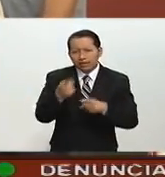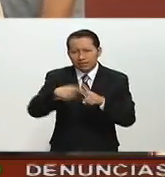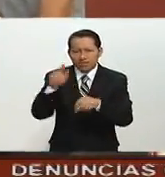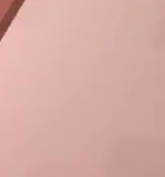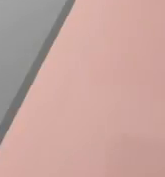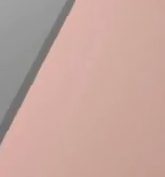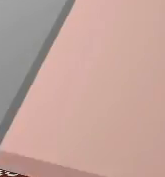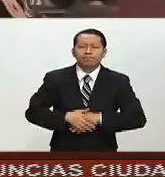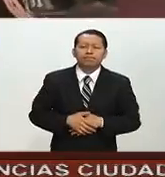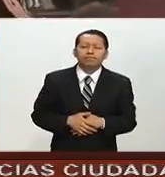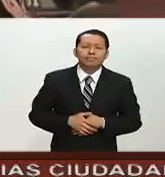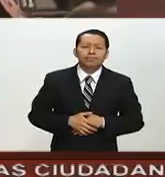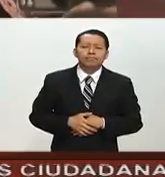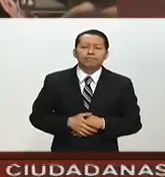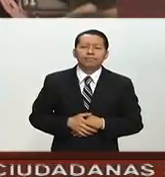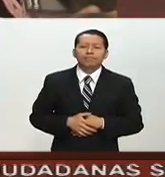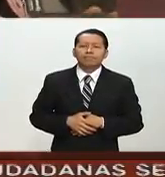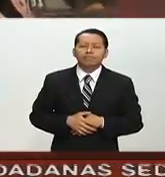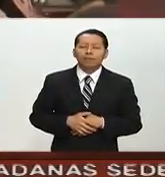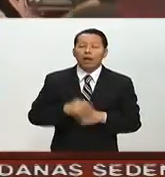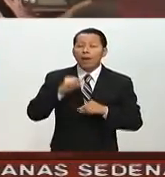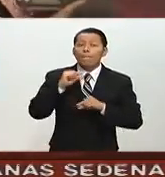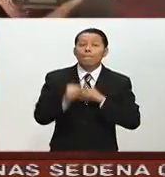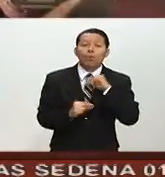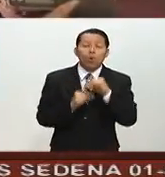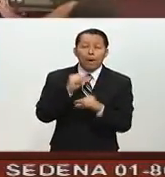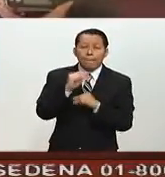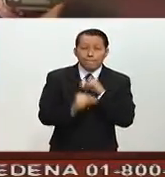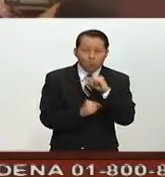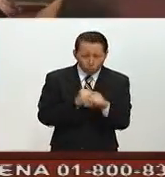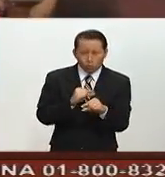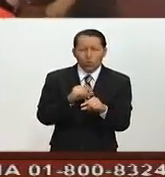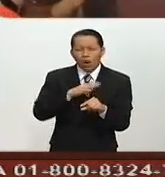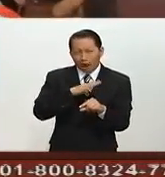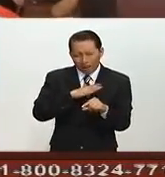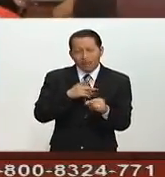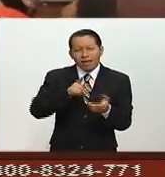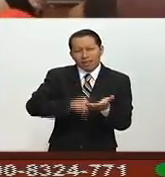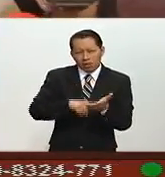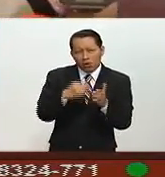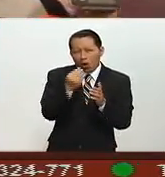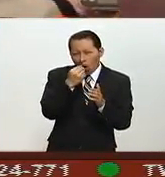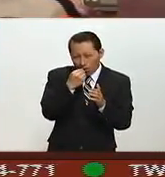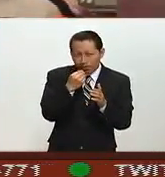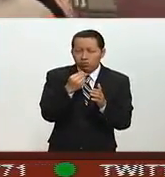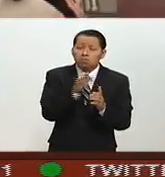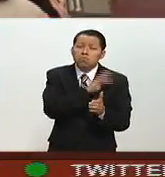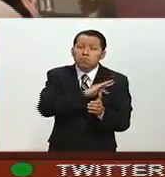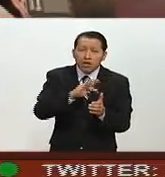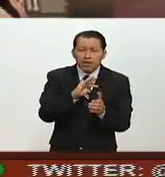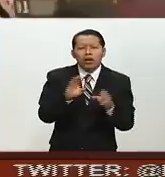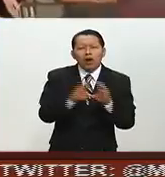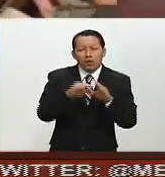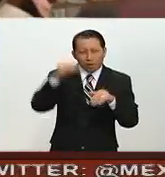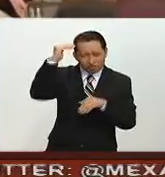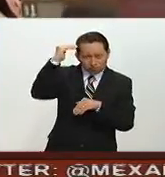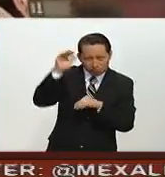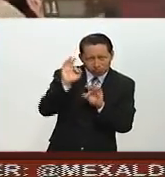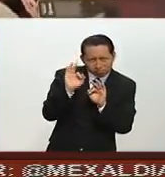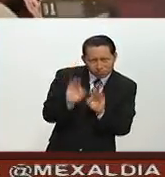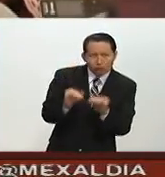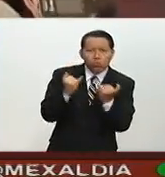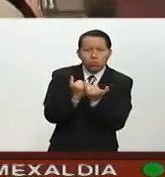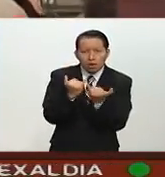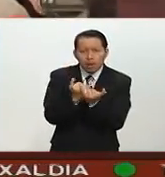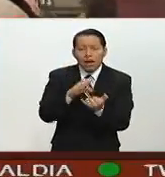comunidades. Que poco a poco todos los comedores tengan piso, muro, techo firme, que poco a poco todos los comedores